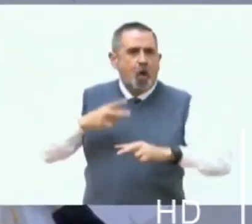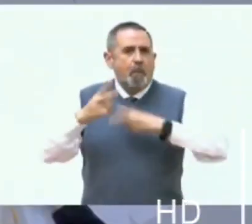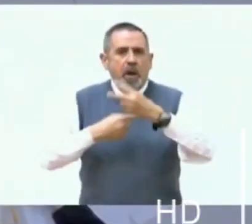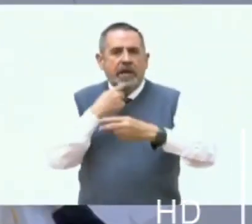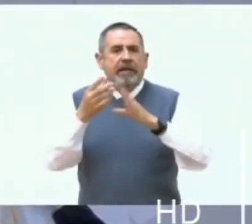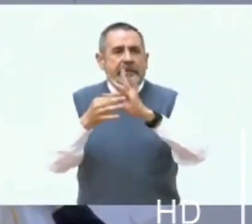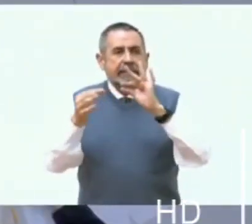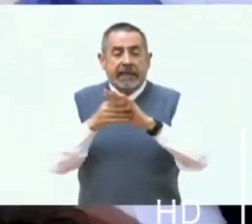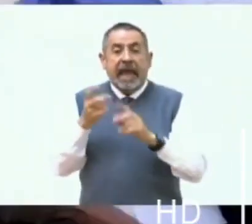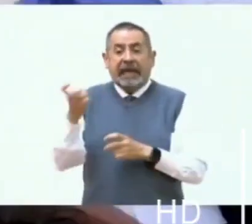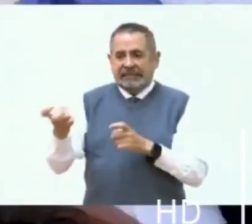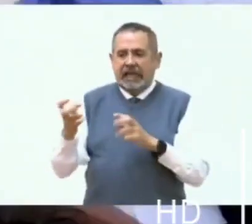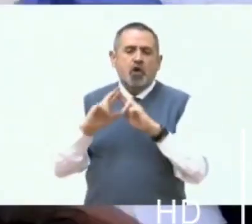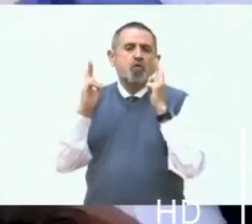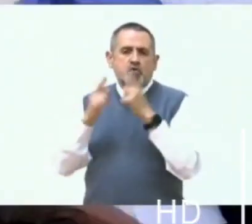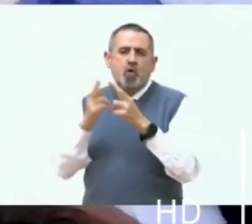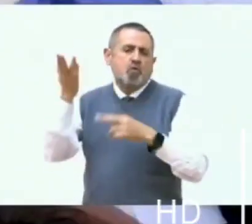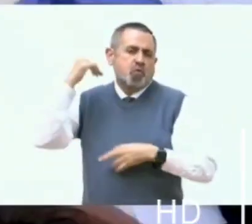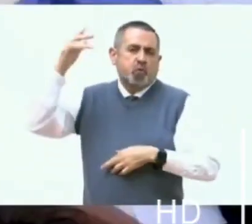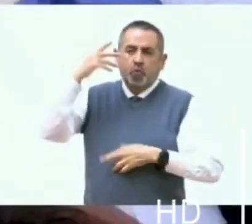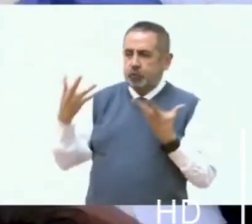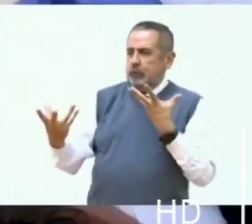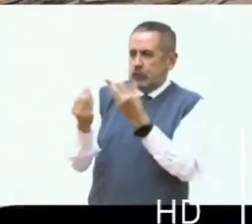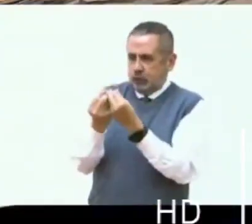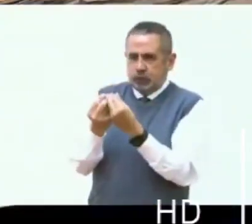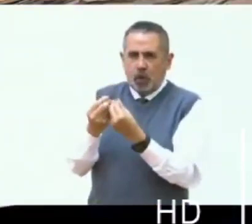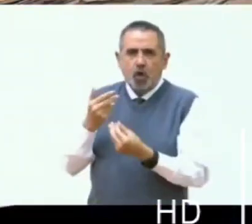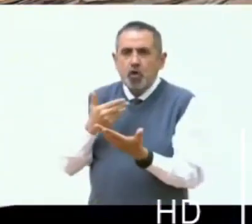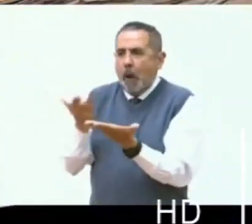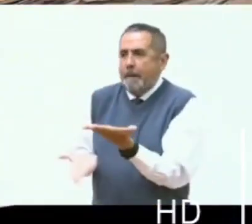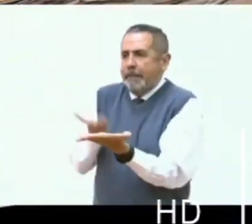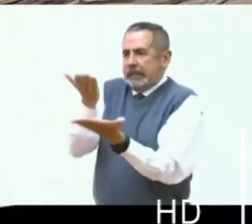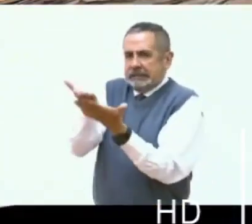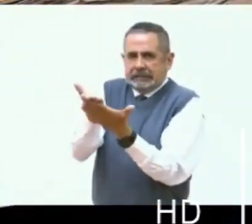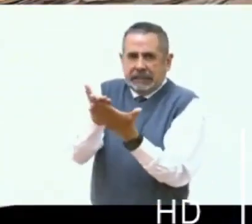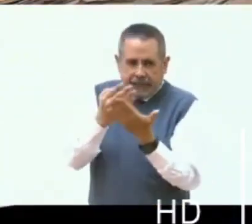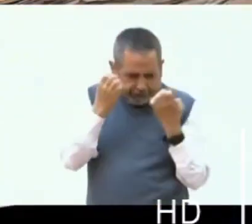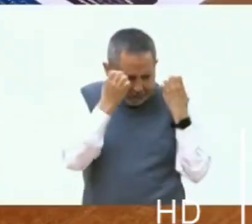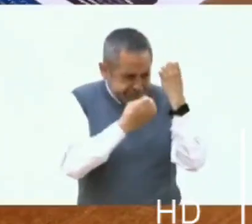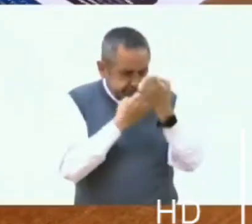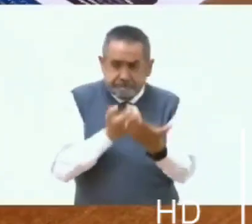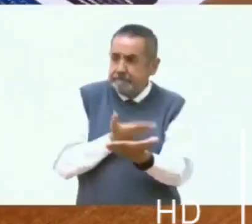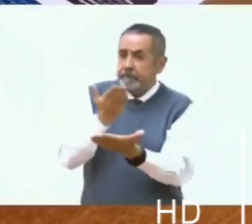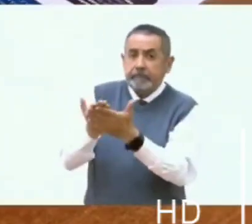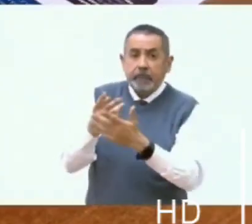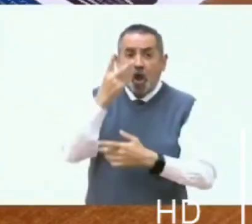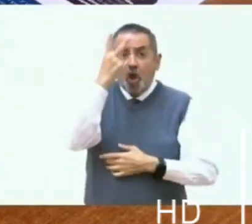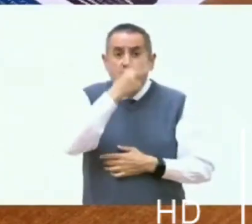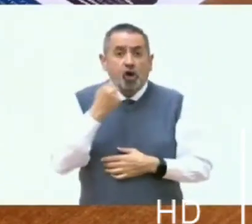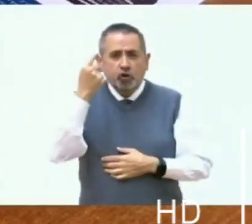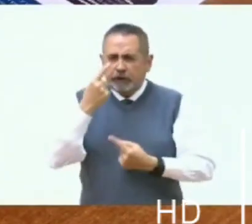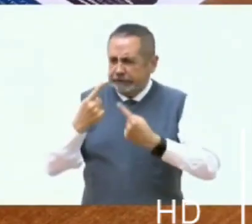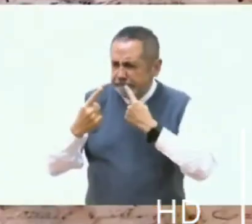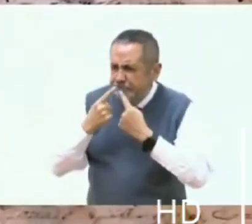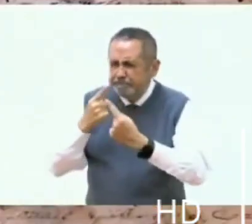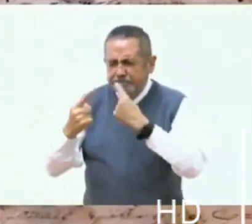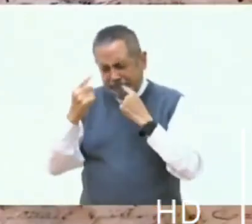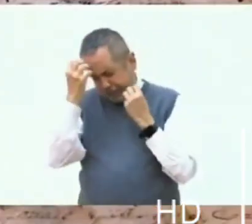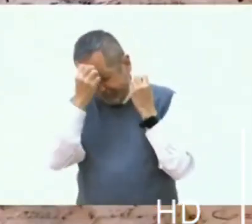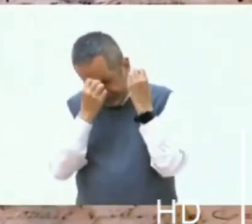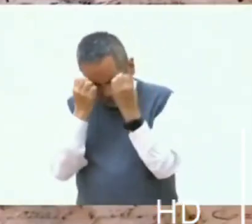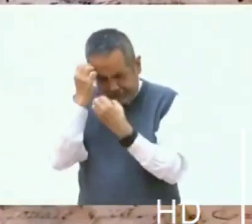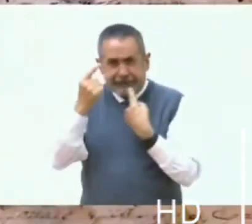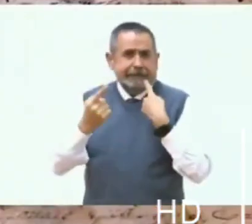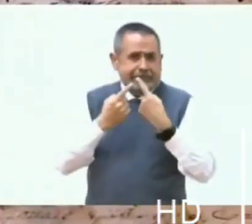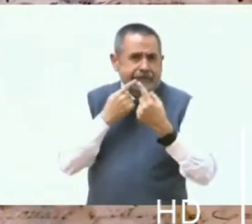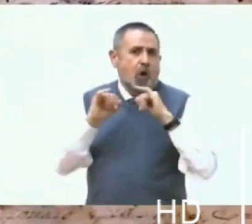referirme a aquella reunión de trabajo que tuvimos cuando le presenté el diagnóstico. 2 horas de reflexión, análisis y